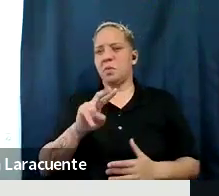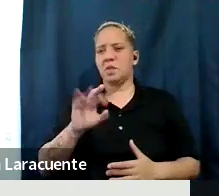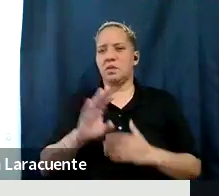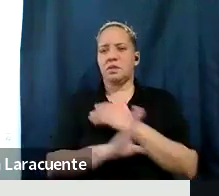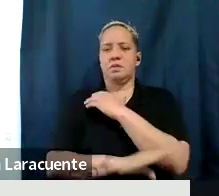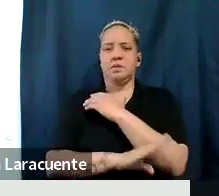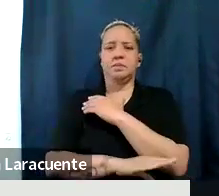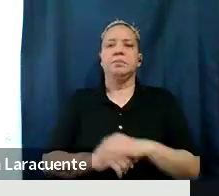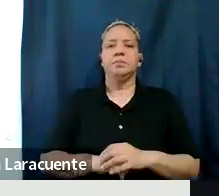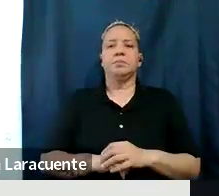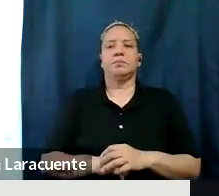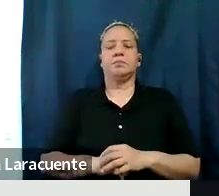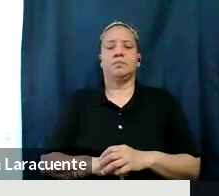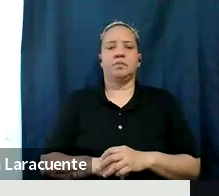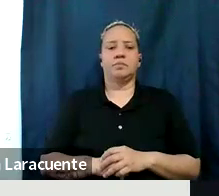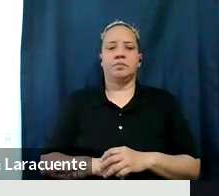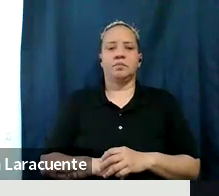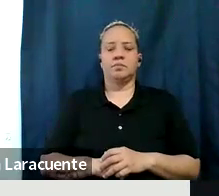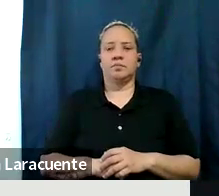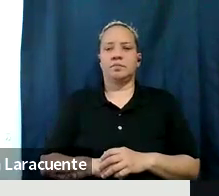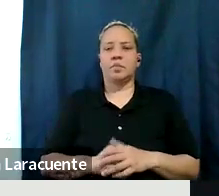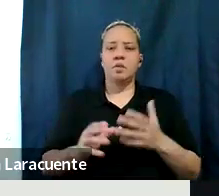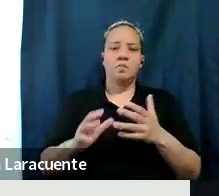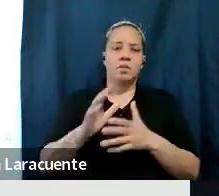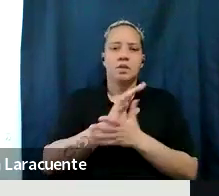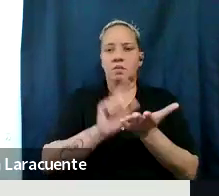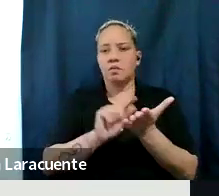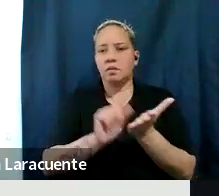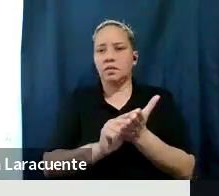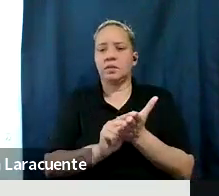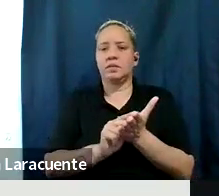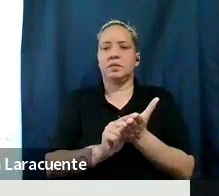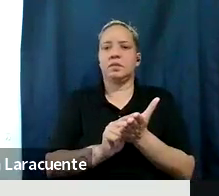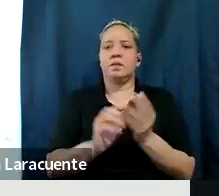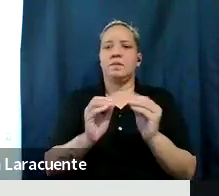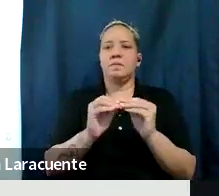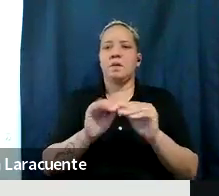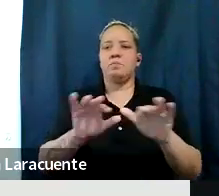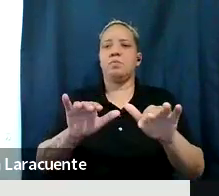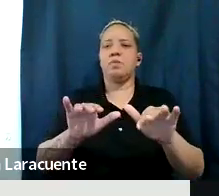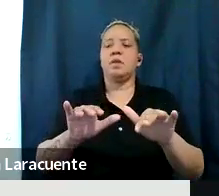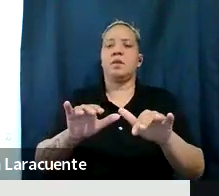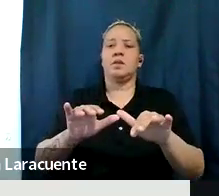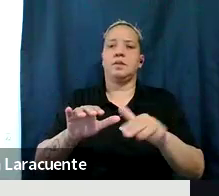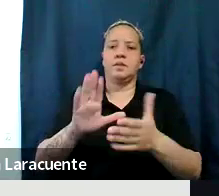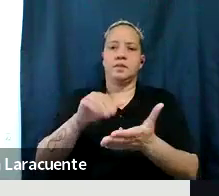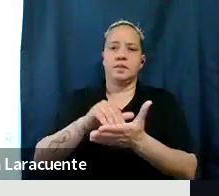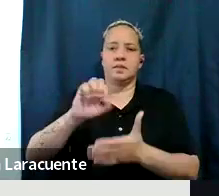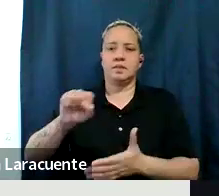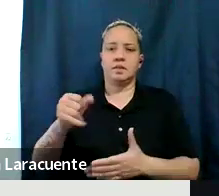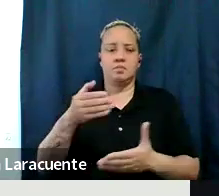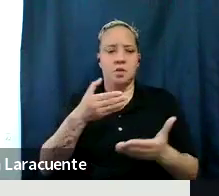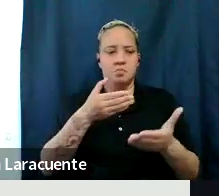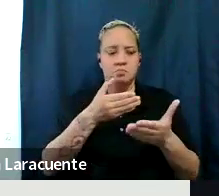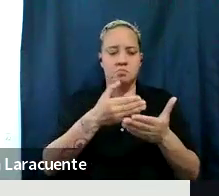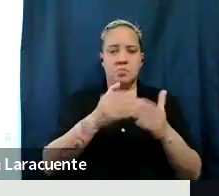los medios informativos, los principales, los de mayor difusión en la capital, se acercaron hasta la casa donde